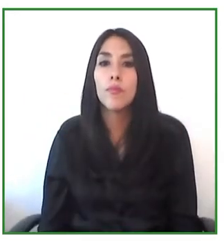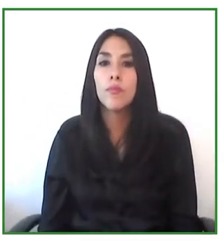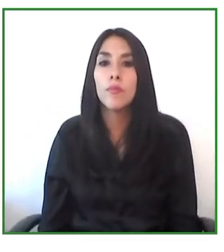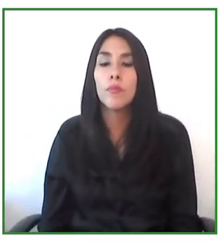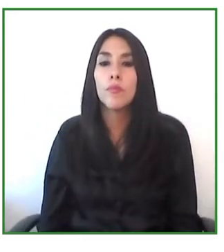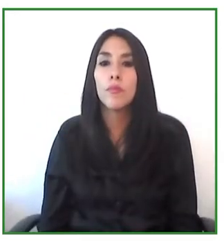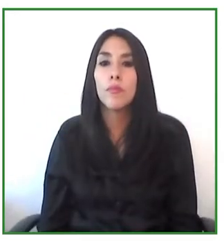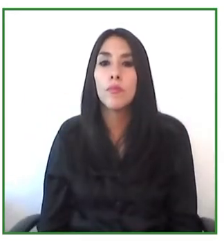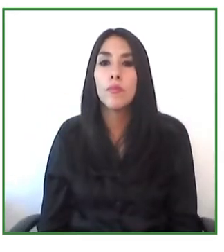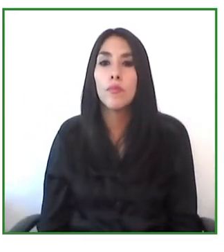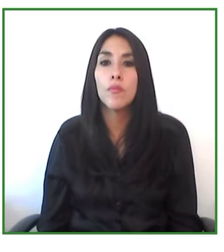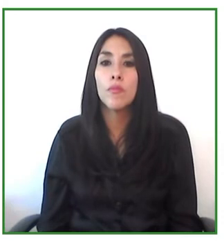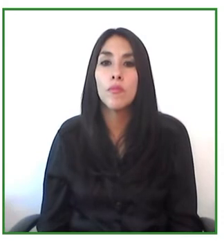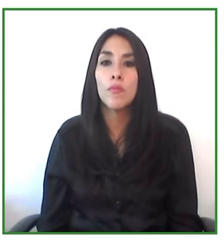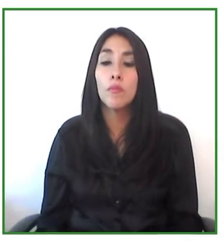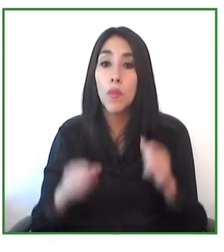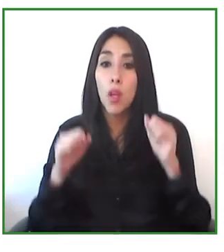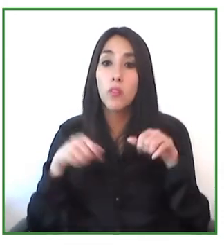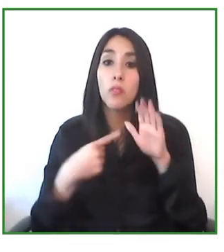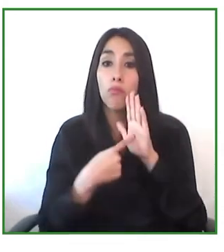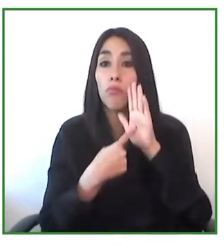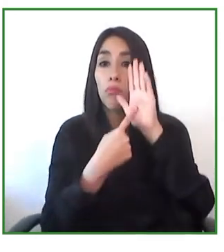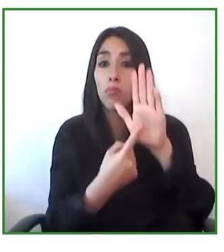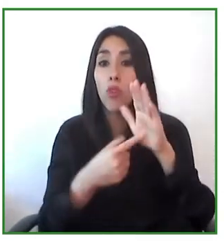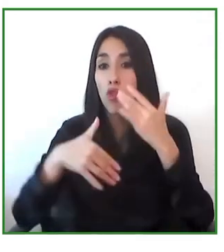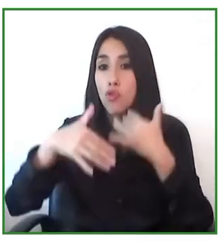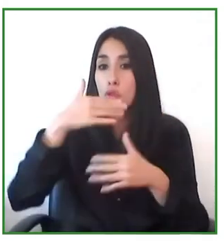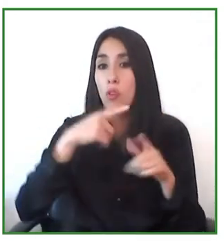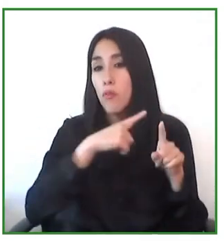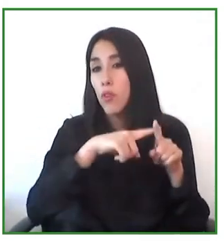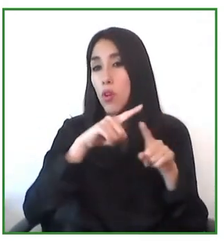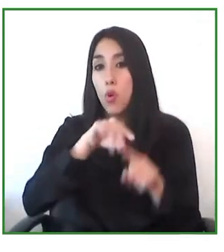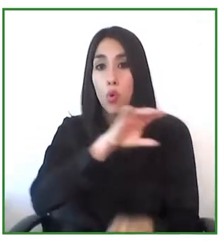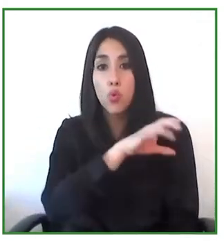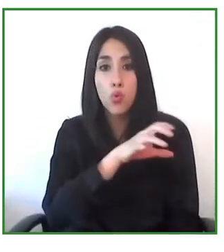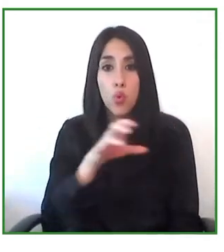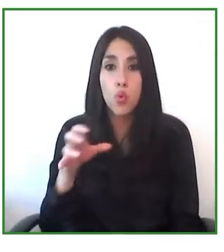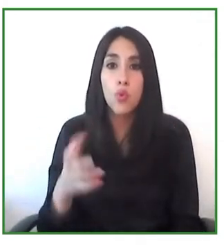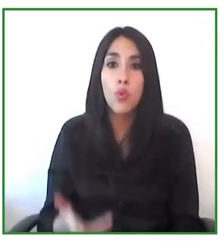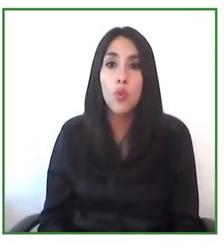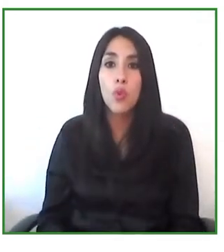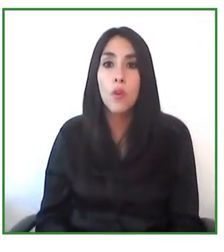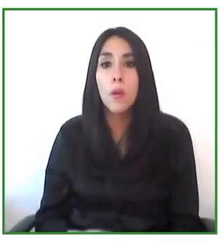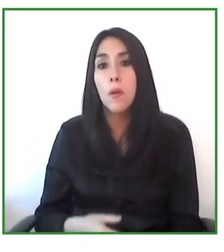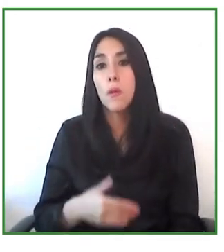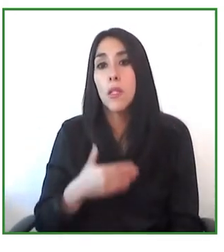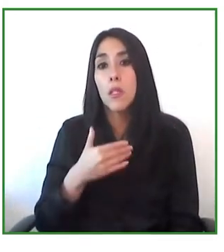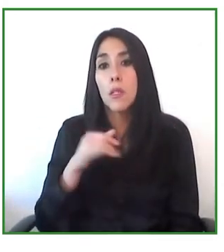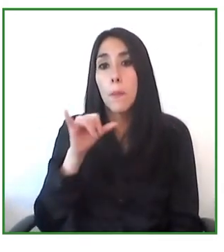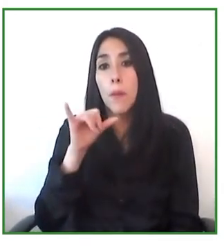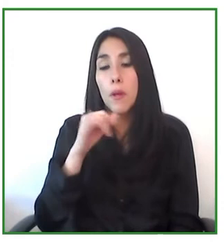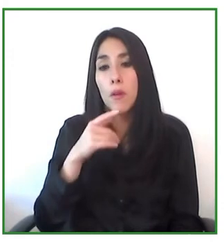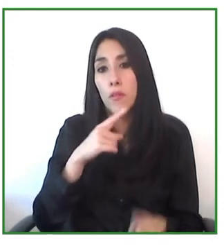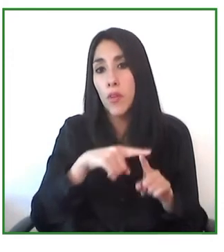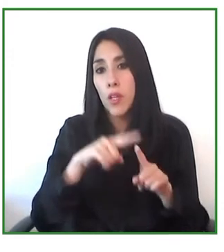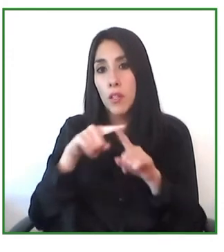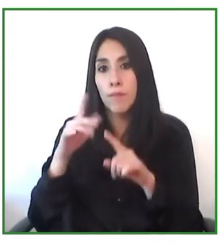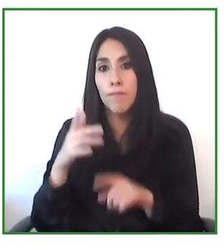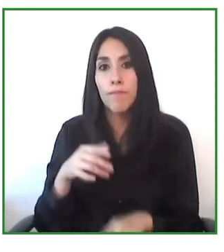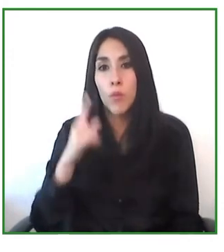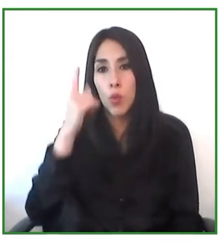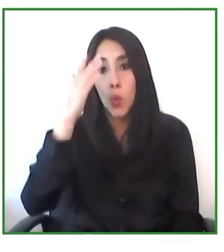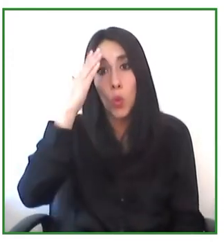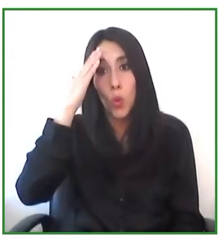los contextos de los distintos países y de las distintas situaciones. Sabiendo bien que